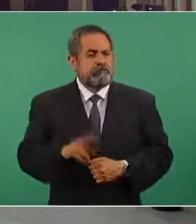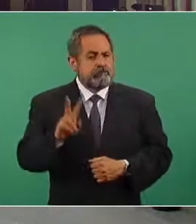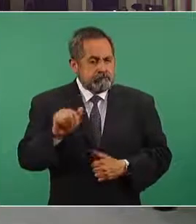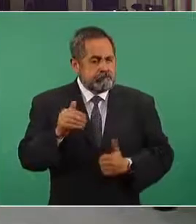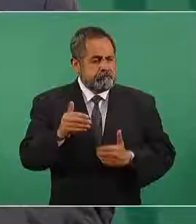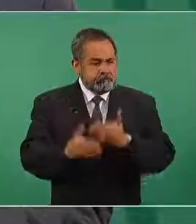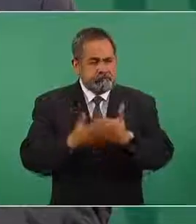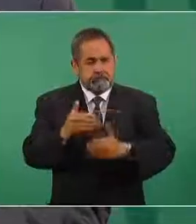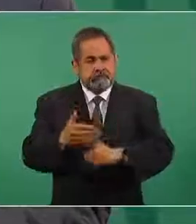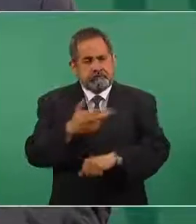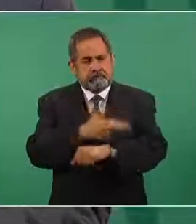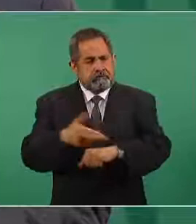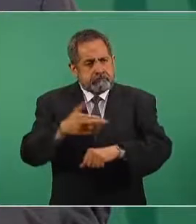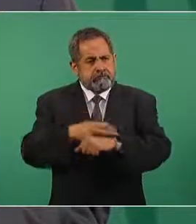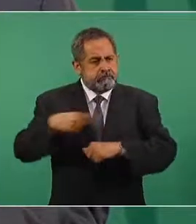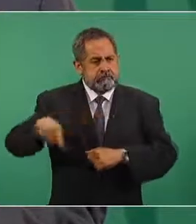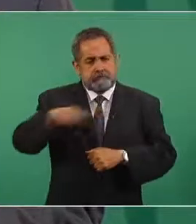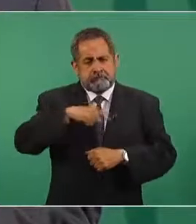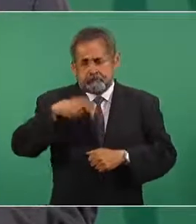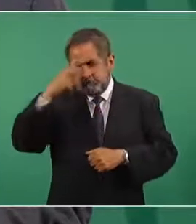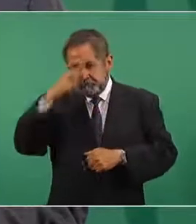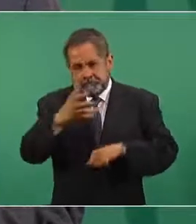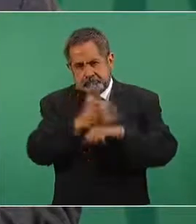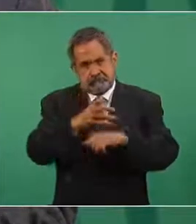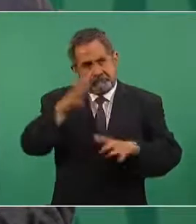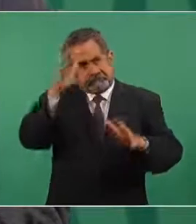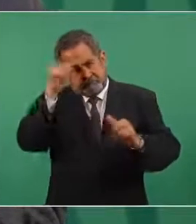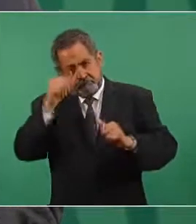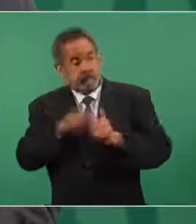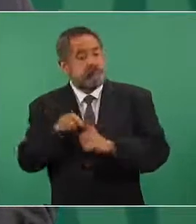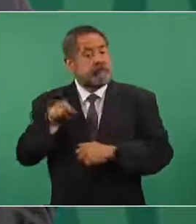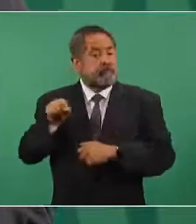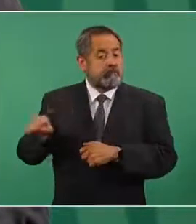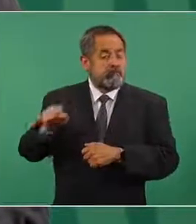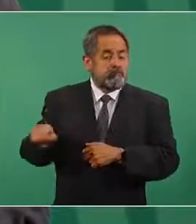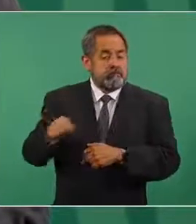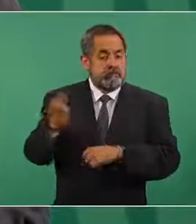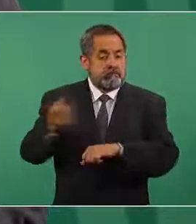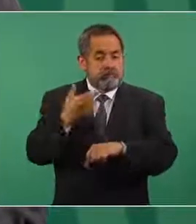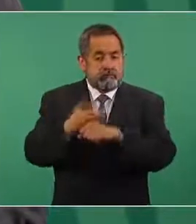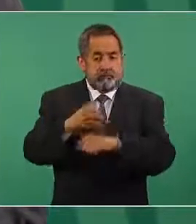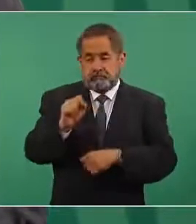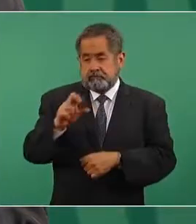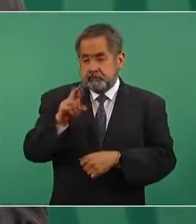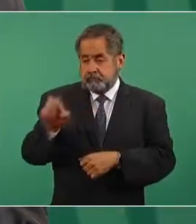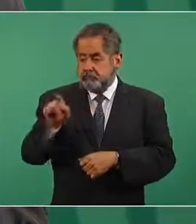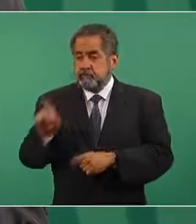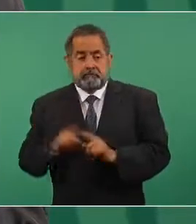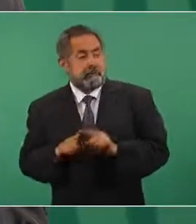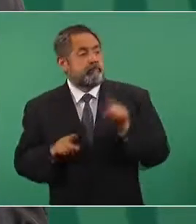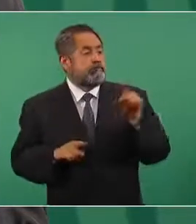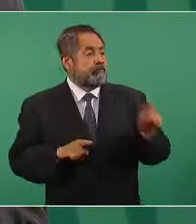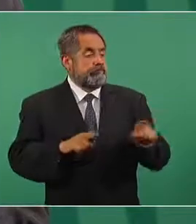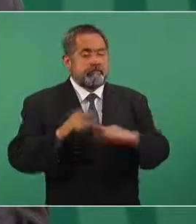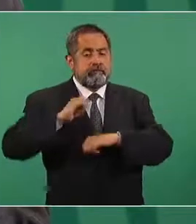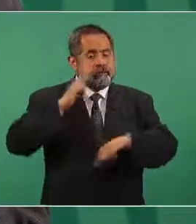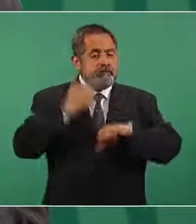avanzando los acuerdos, él tiene comunicación permanente con el secretario del Departamento de